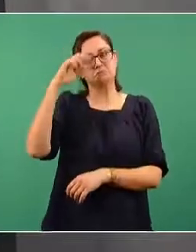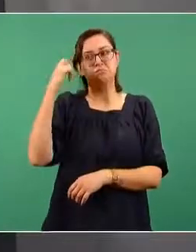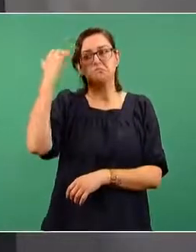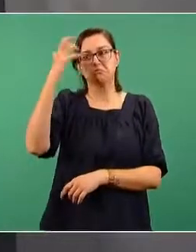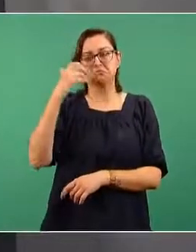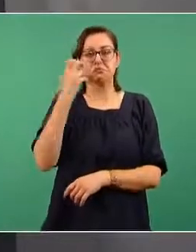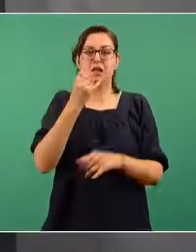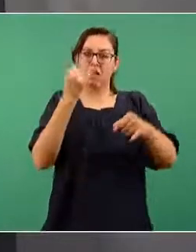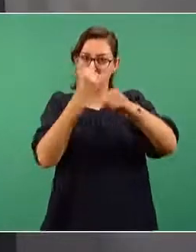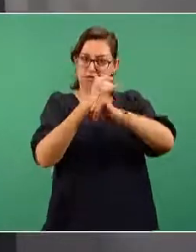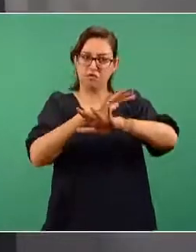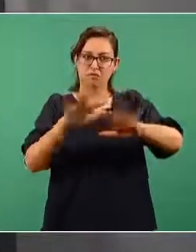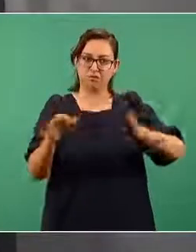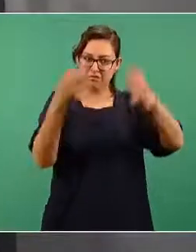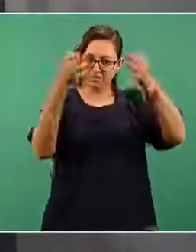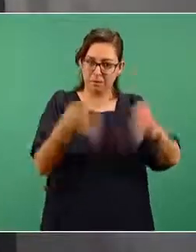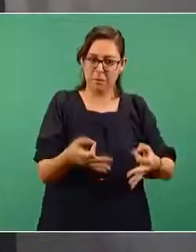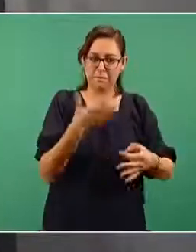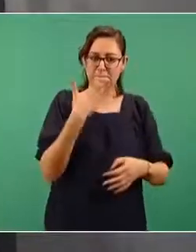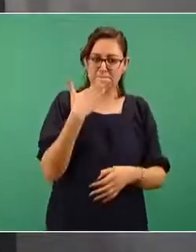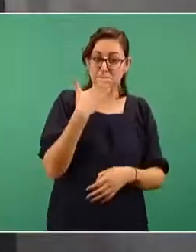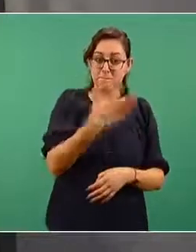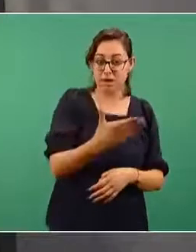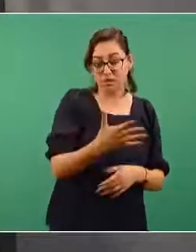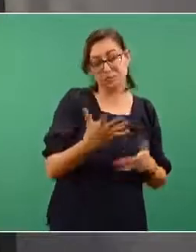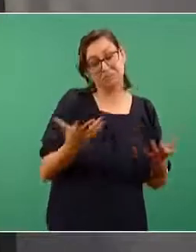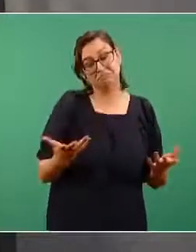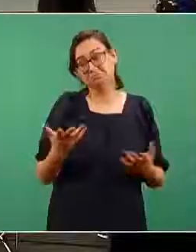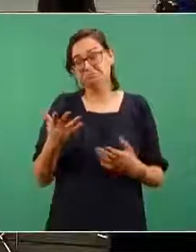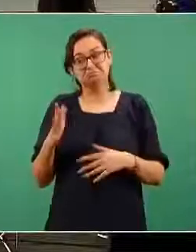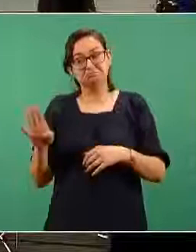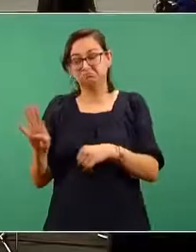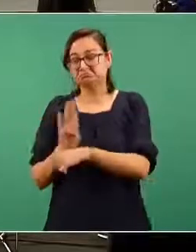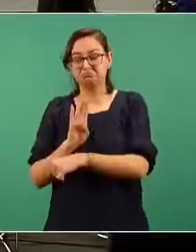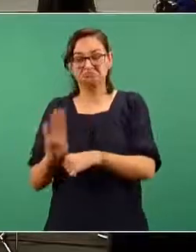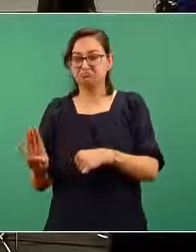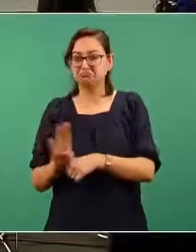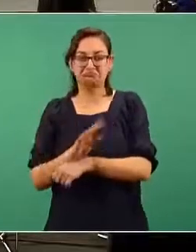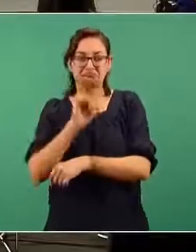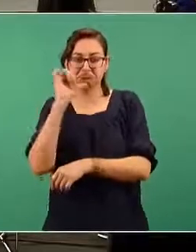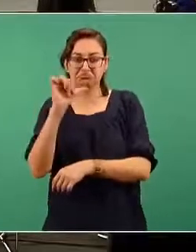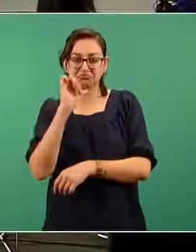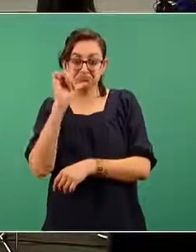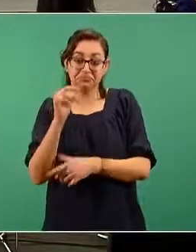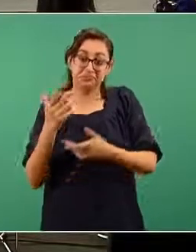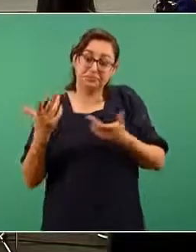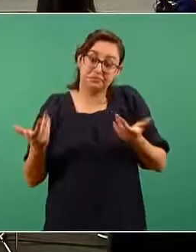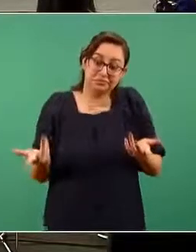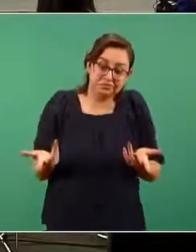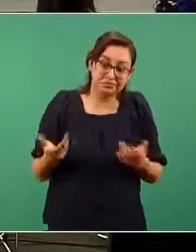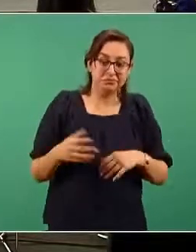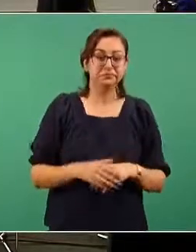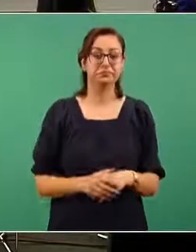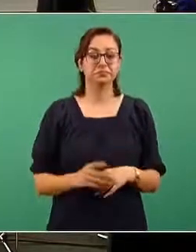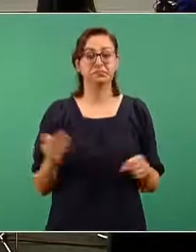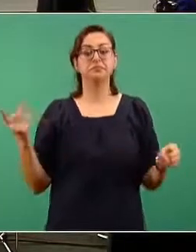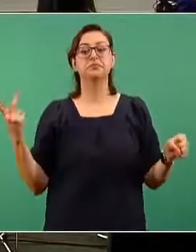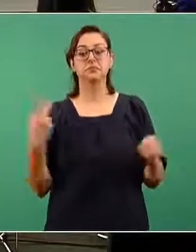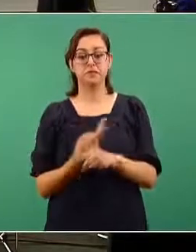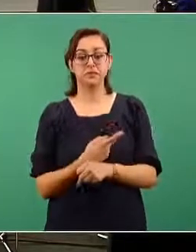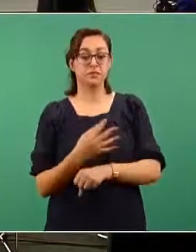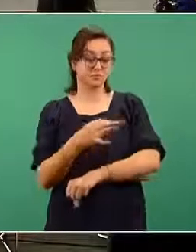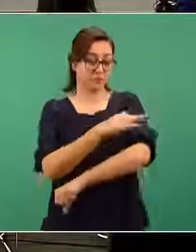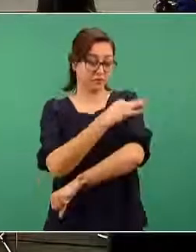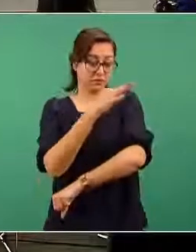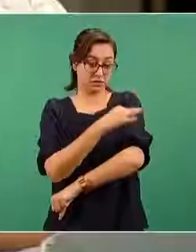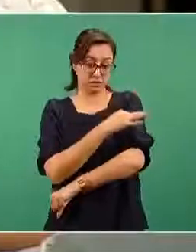no beneficia a la sociedad. En referencia a este tipo de situaciones, cuando las vacunas requieren la